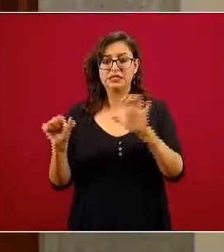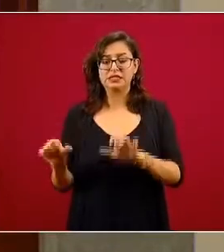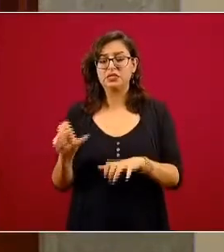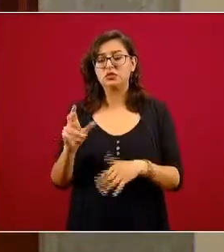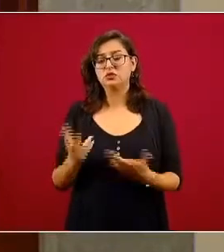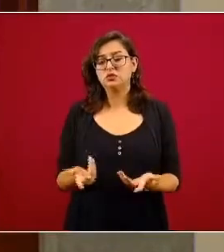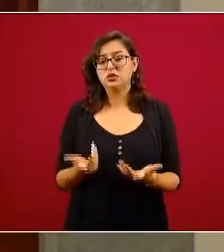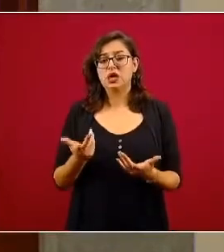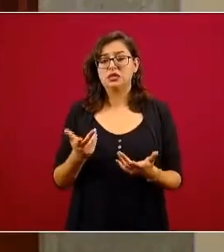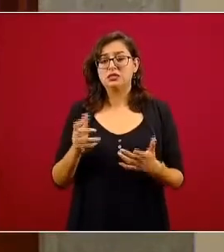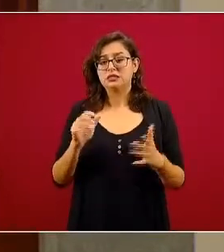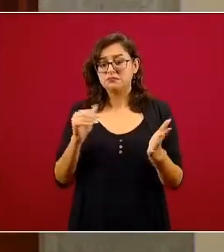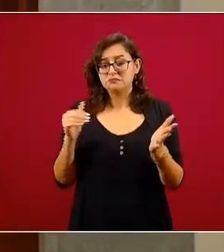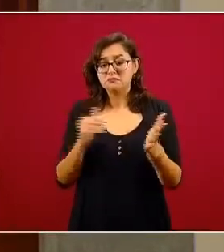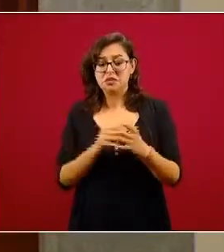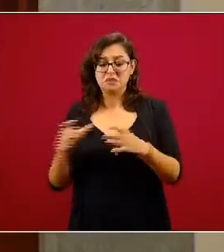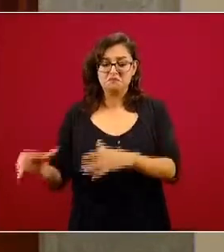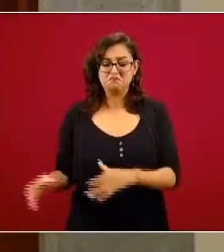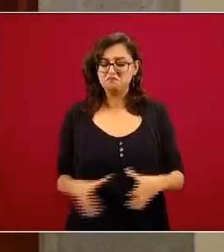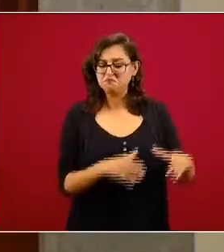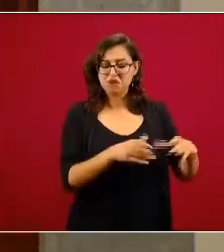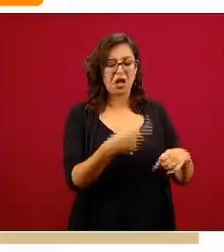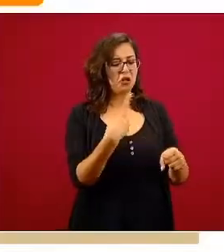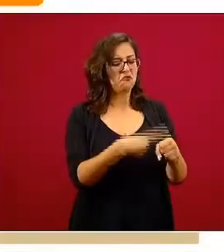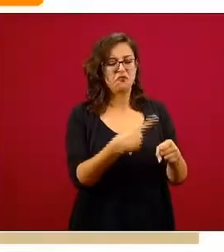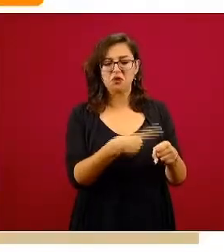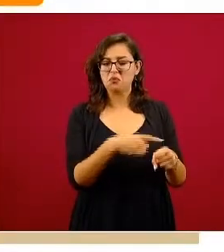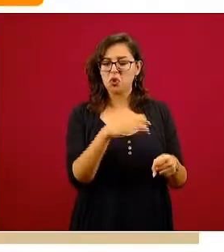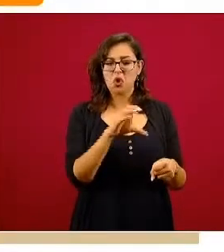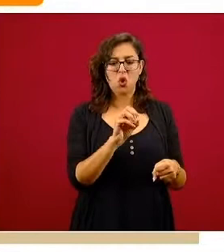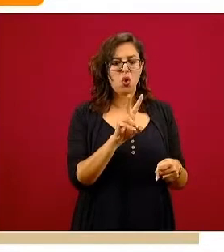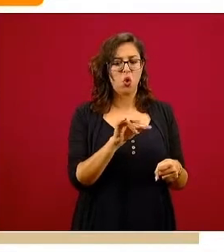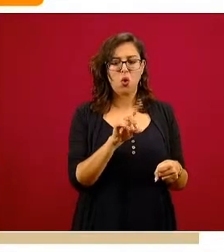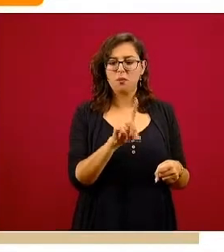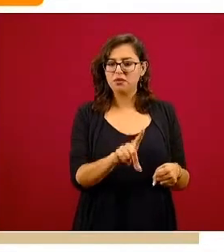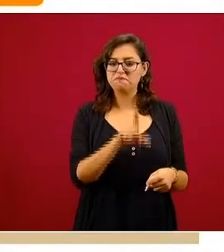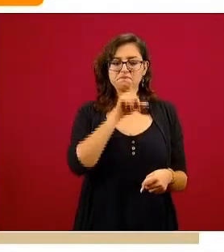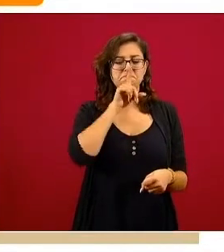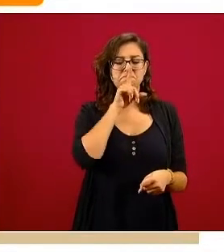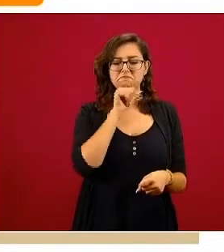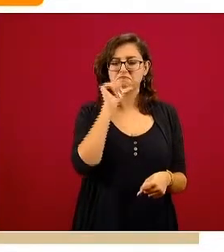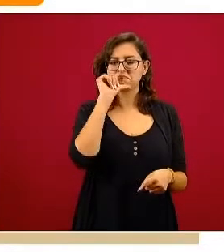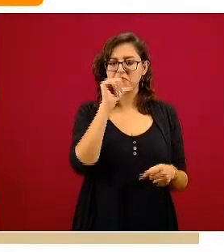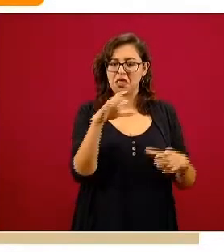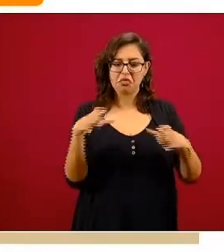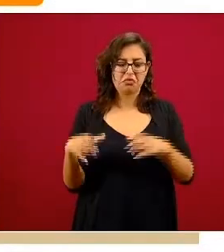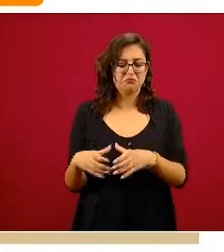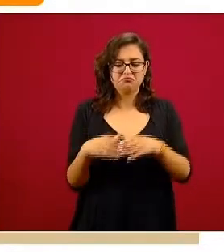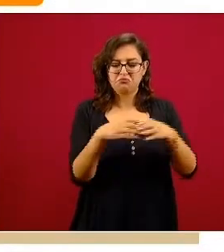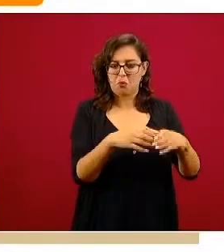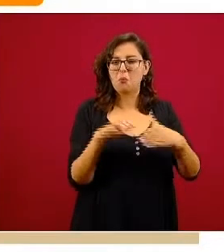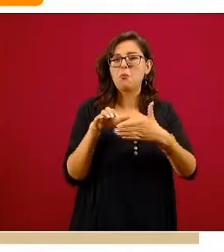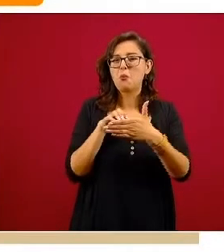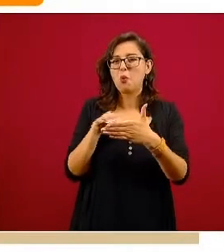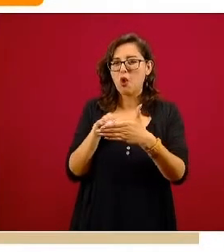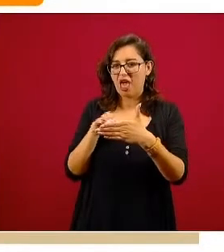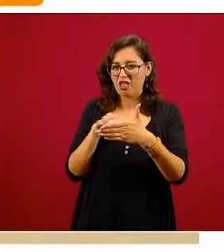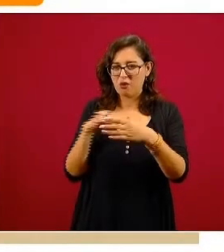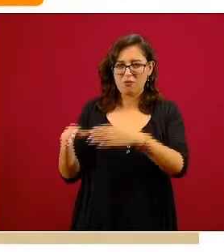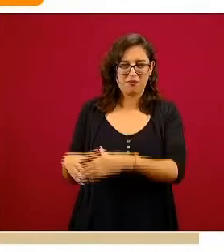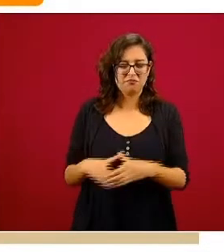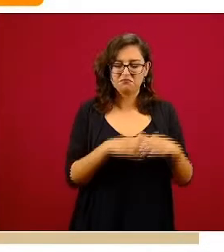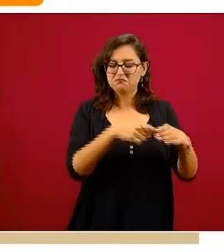668.193 han sido ya negativas a la prueba del virus SARS-CoV-2, por lo tanto han sido casos descartados de